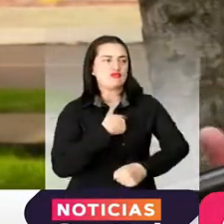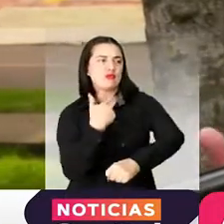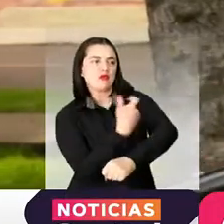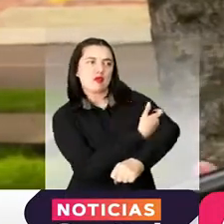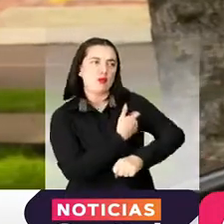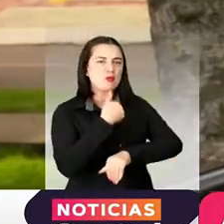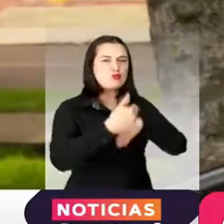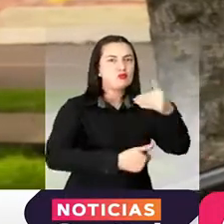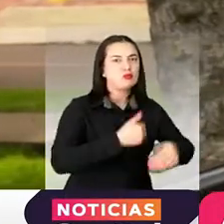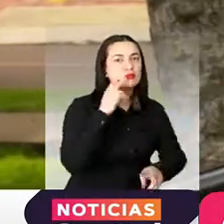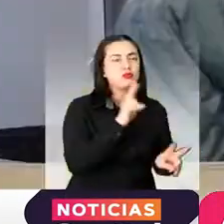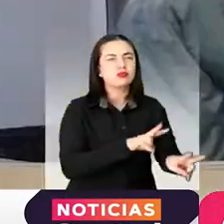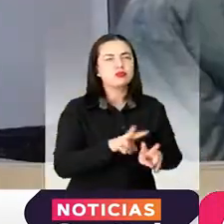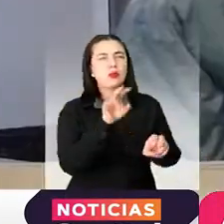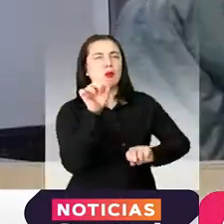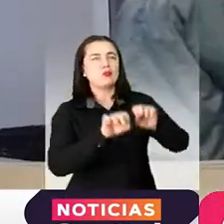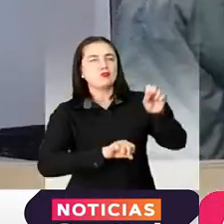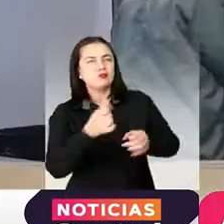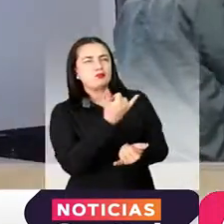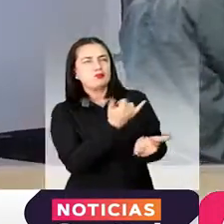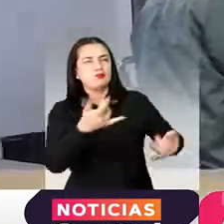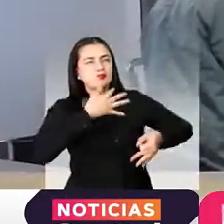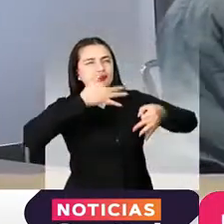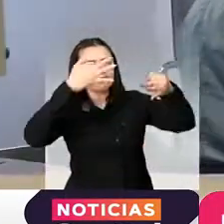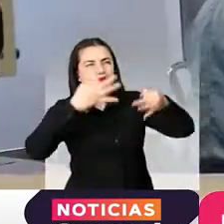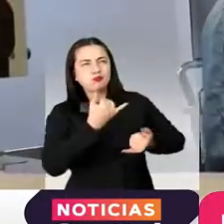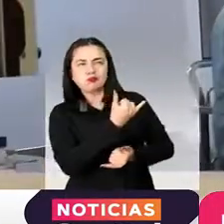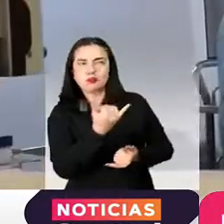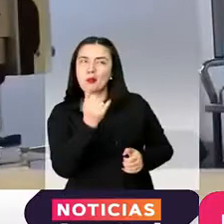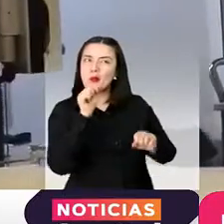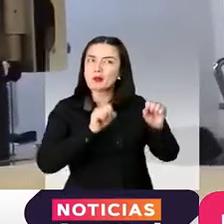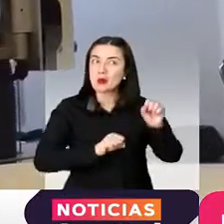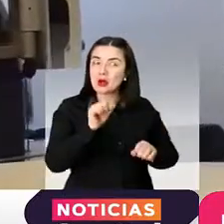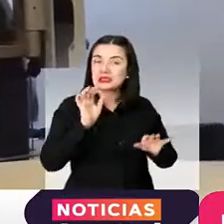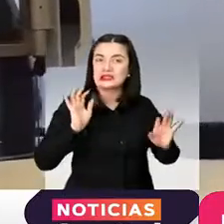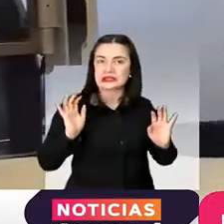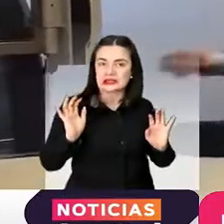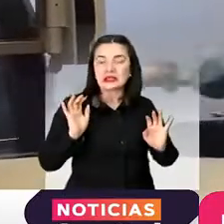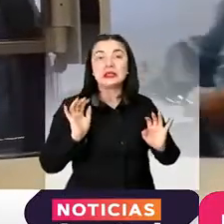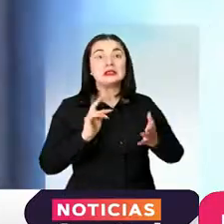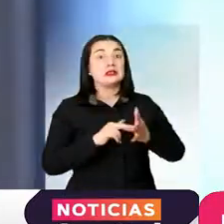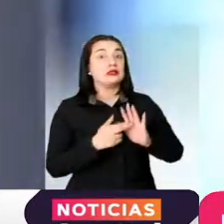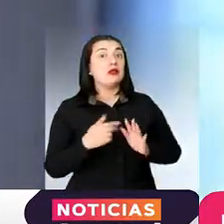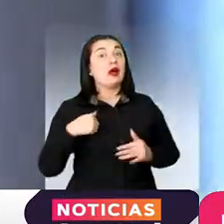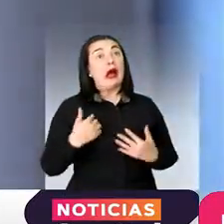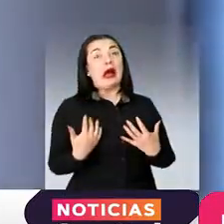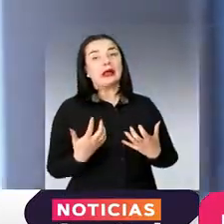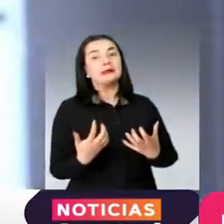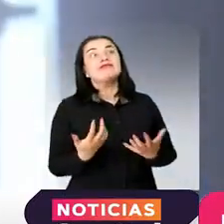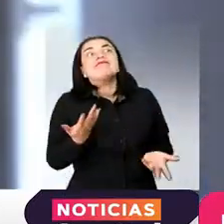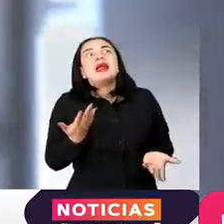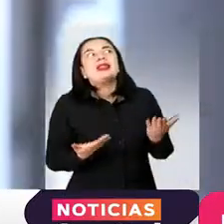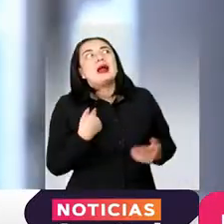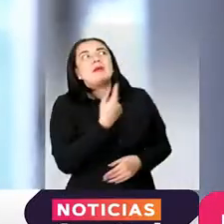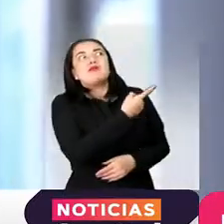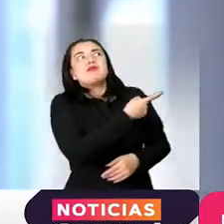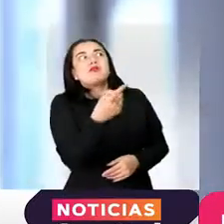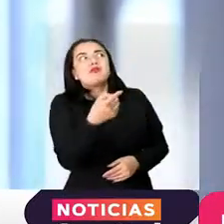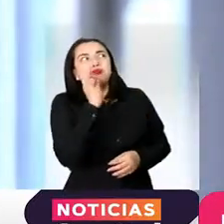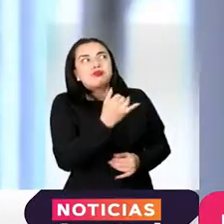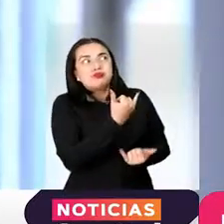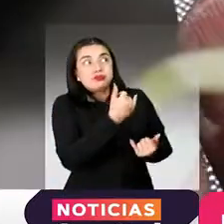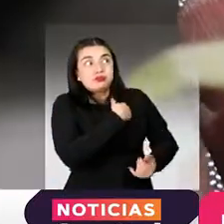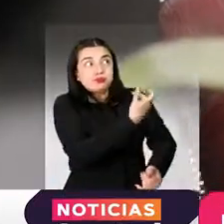qué posibilidad real existe no sólo se trata de la voluntad sino de la disponibilidad de biológicos el